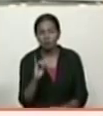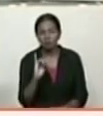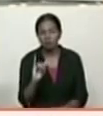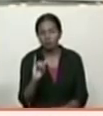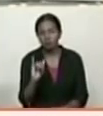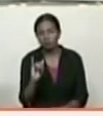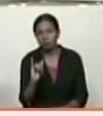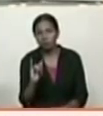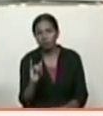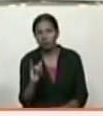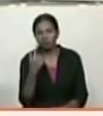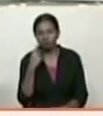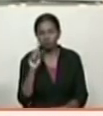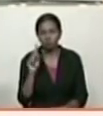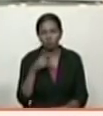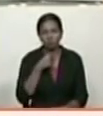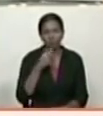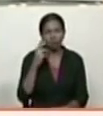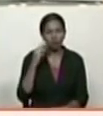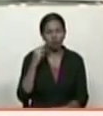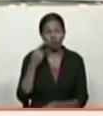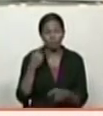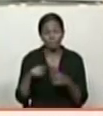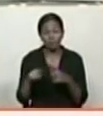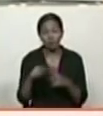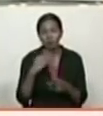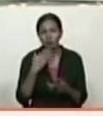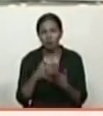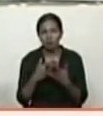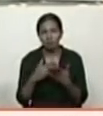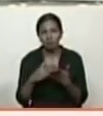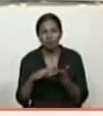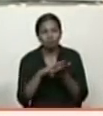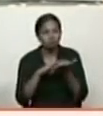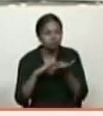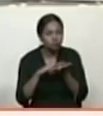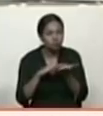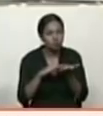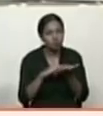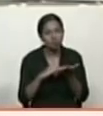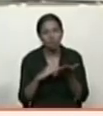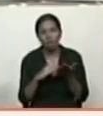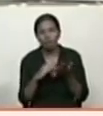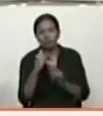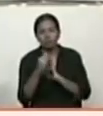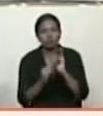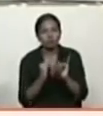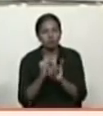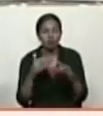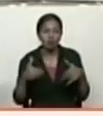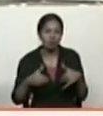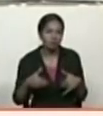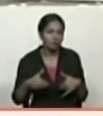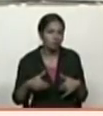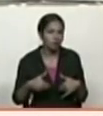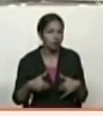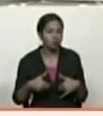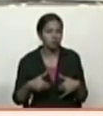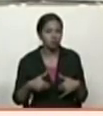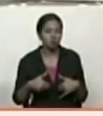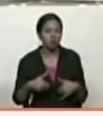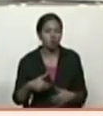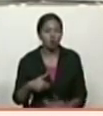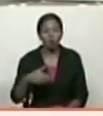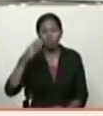apartheid, y gracias a la solidaridad internacional, gracias al esfuerzo del comandante Fidel